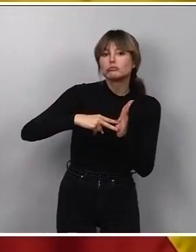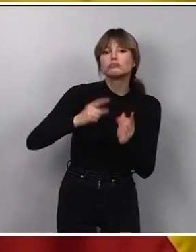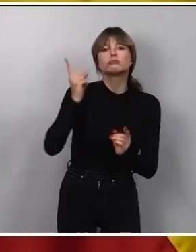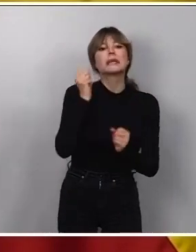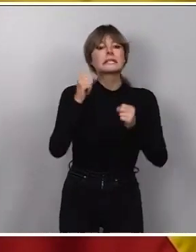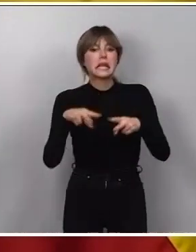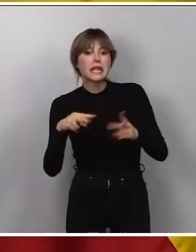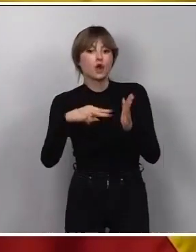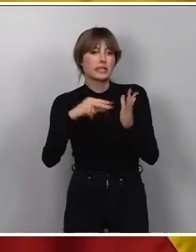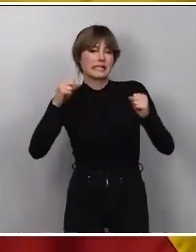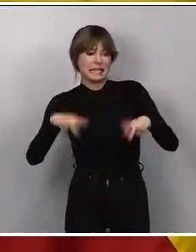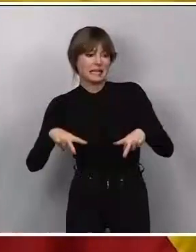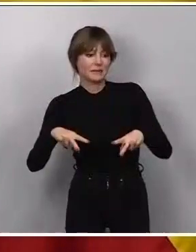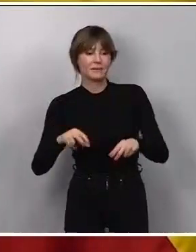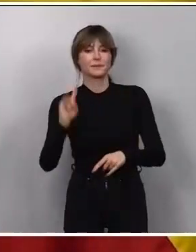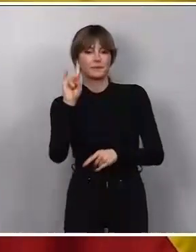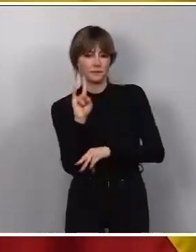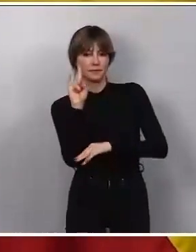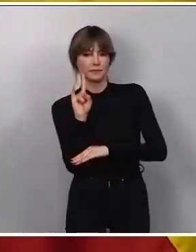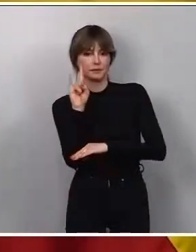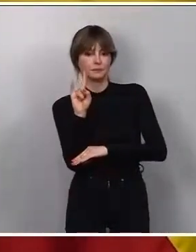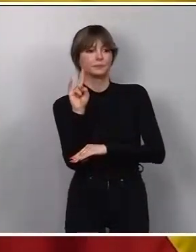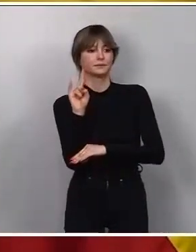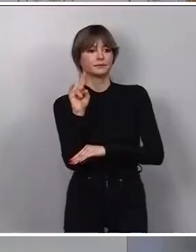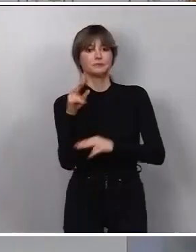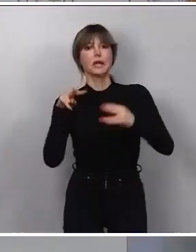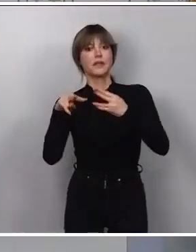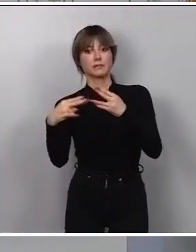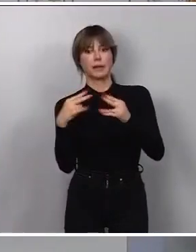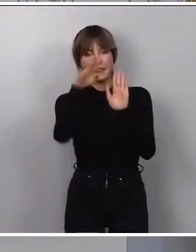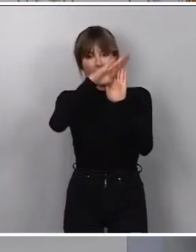inalámbrica. Ahí aparece una lista en esa transparencia